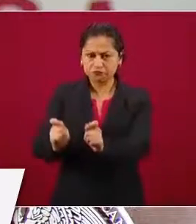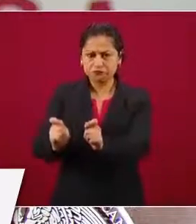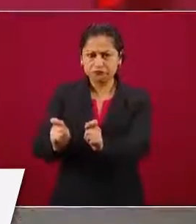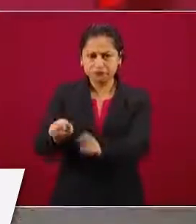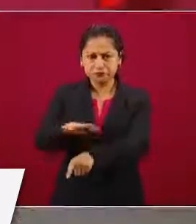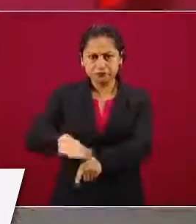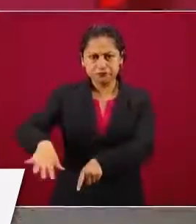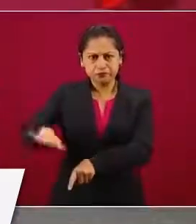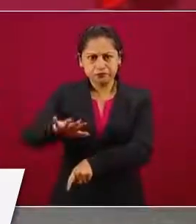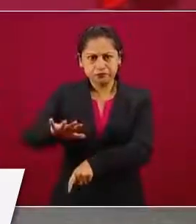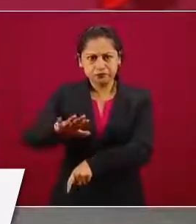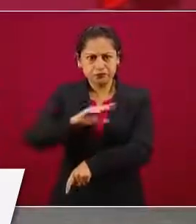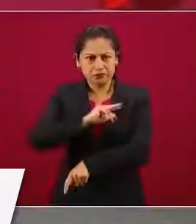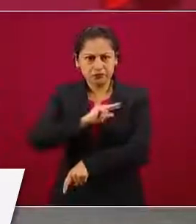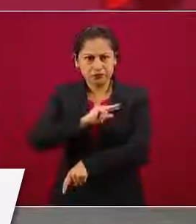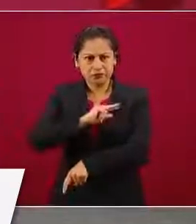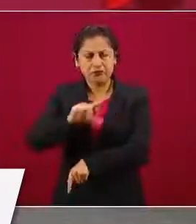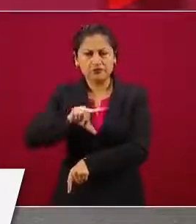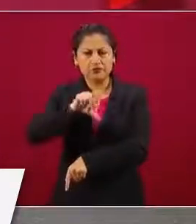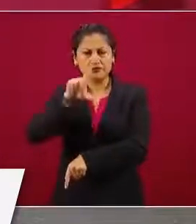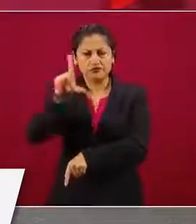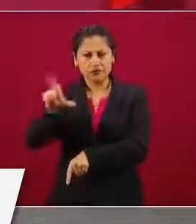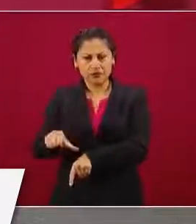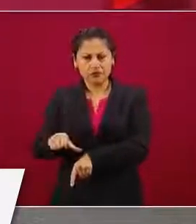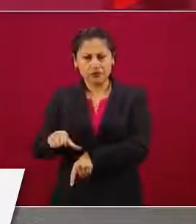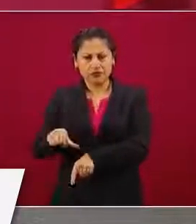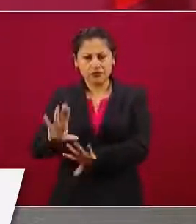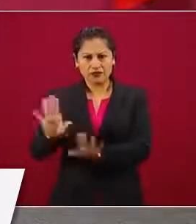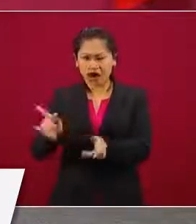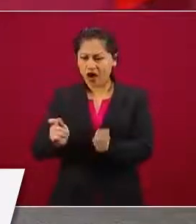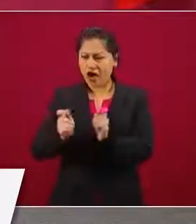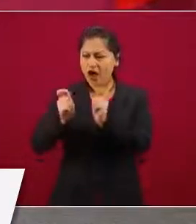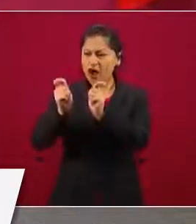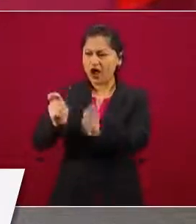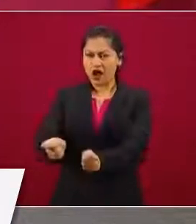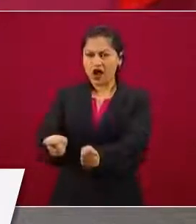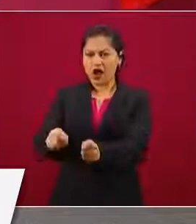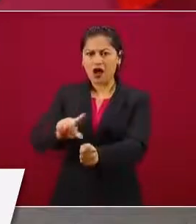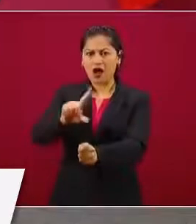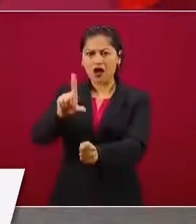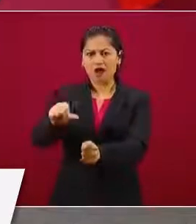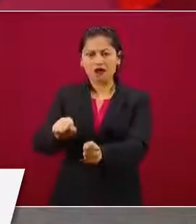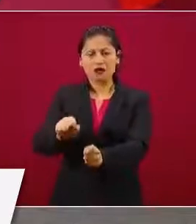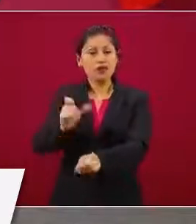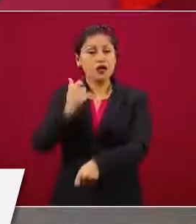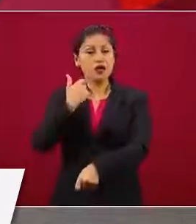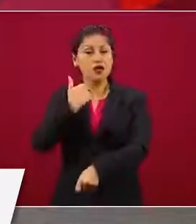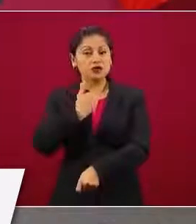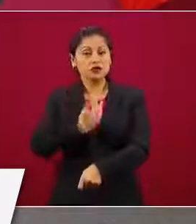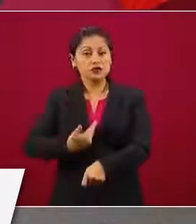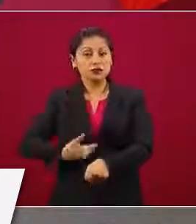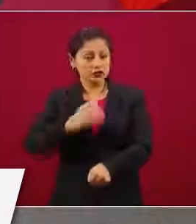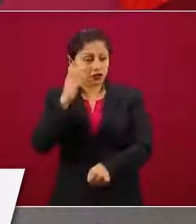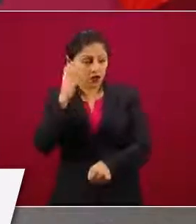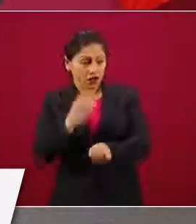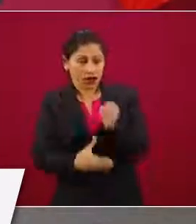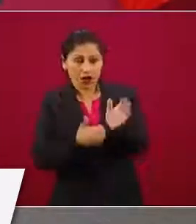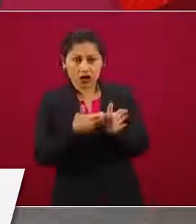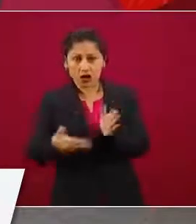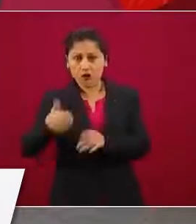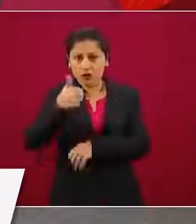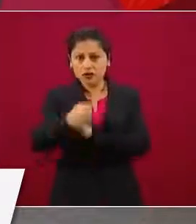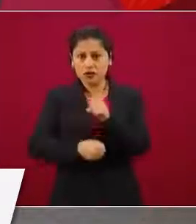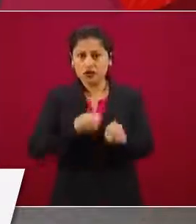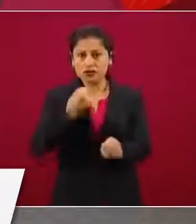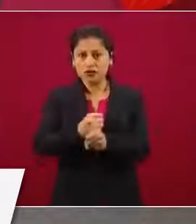y luego, terminando, se fue a trabajar de asesor a una de las empresas que